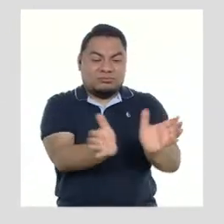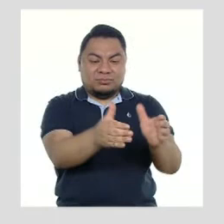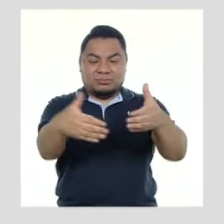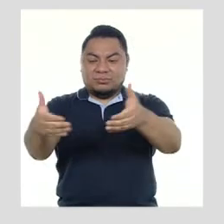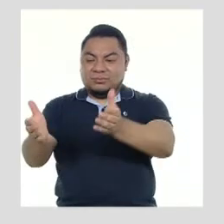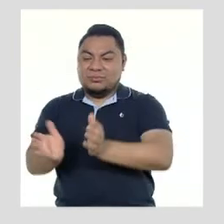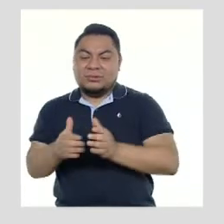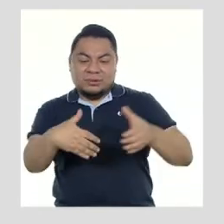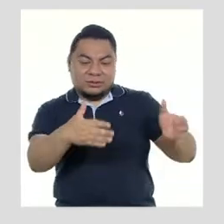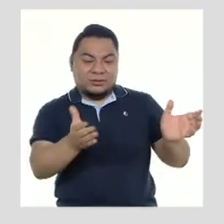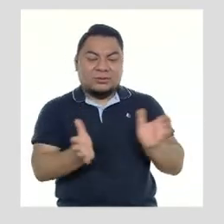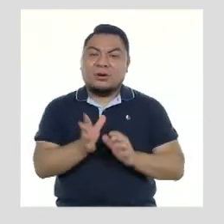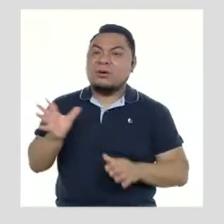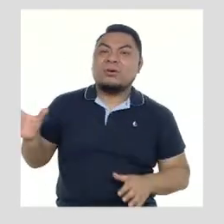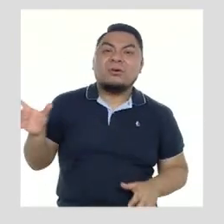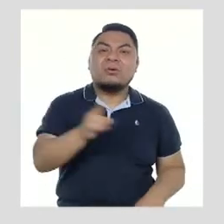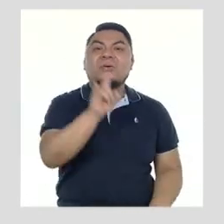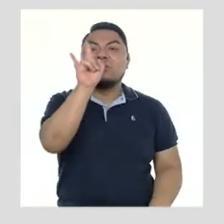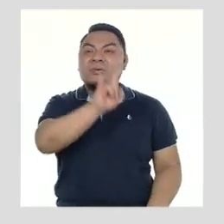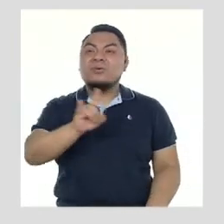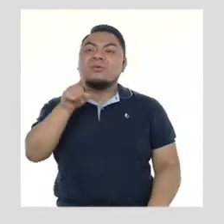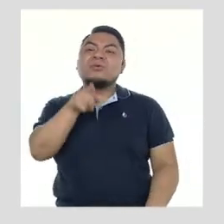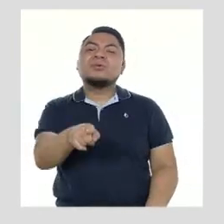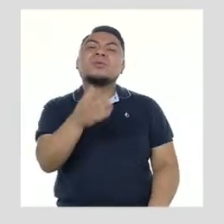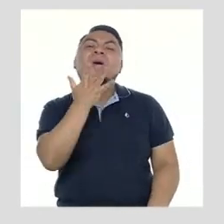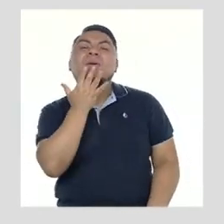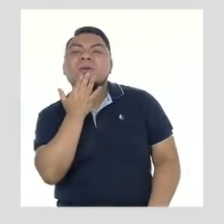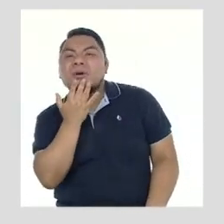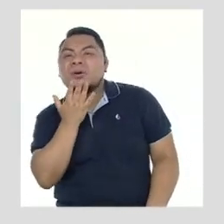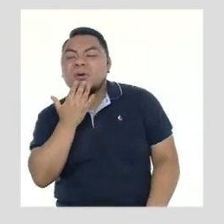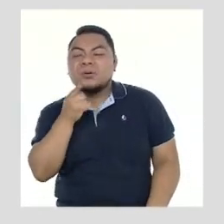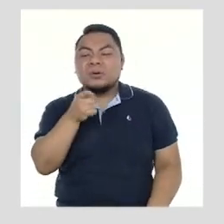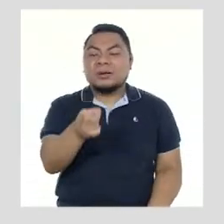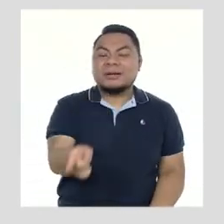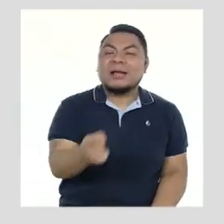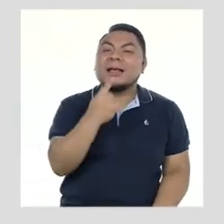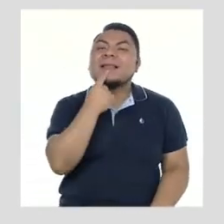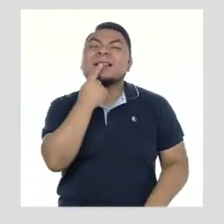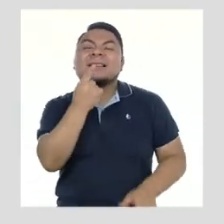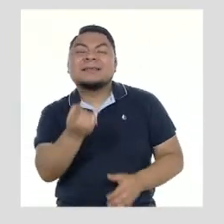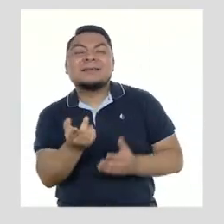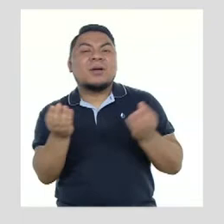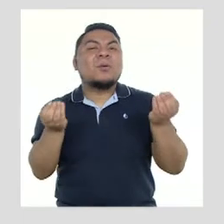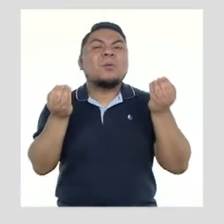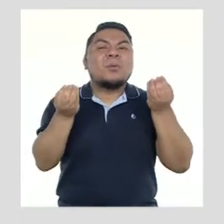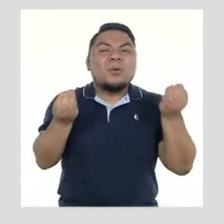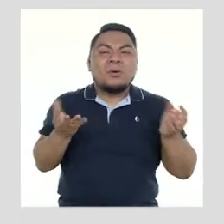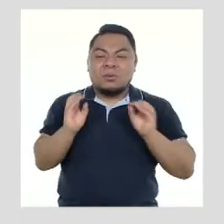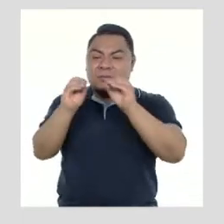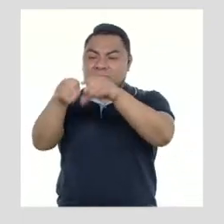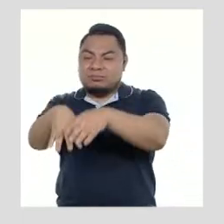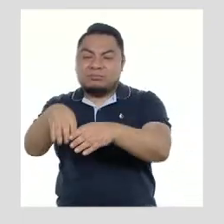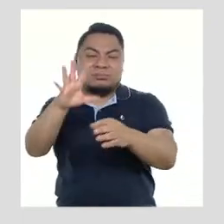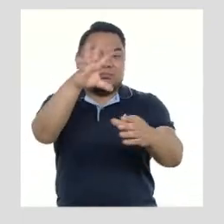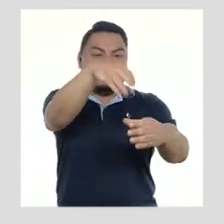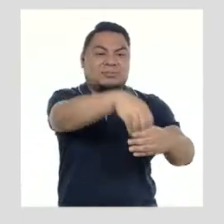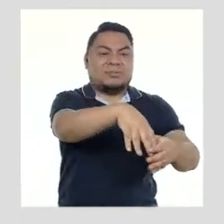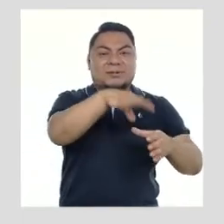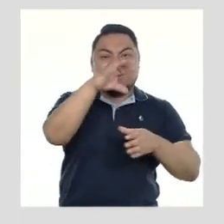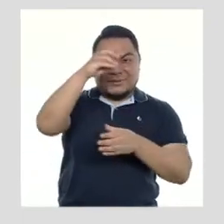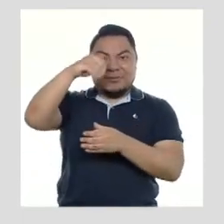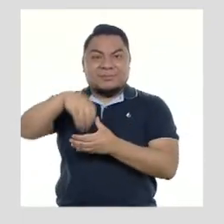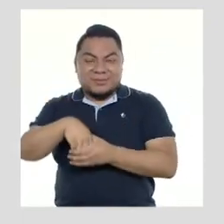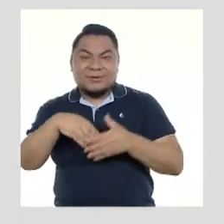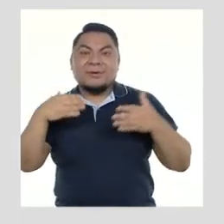todos debemos usar. Sus colores nos indican con qué los debemos